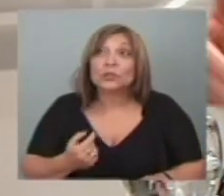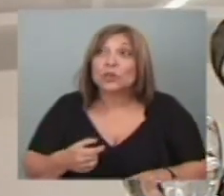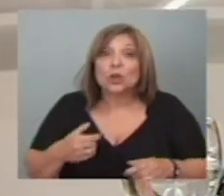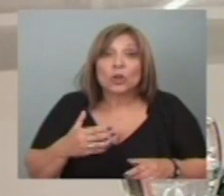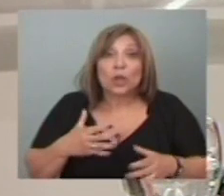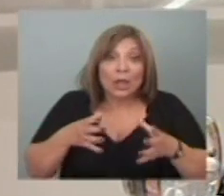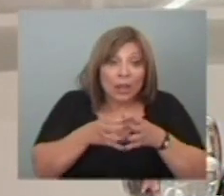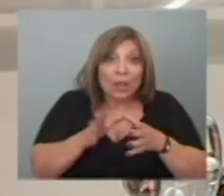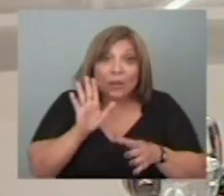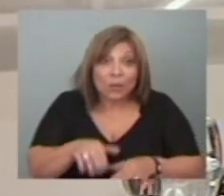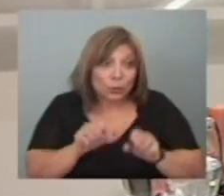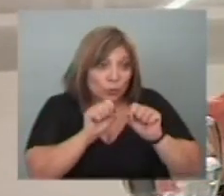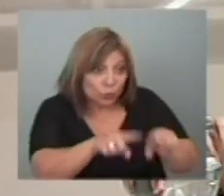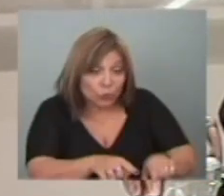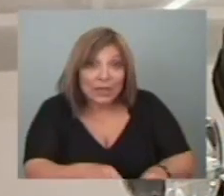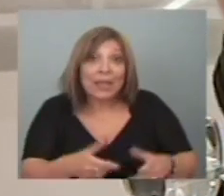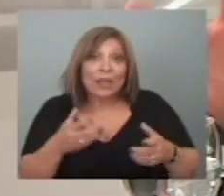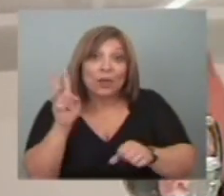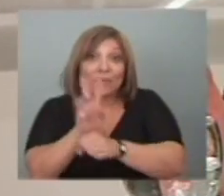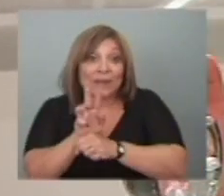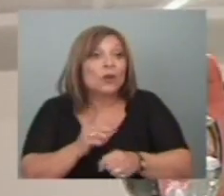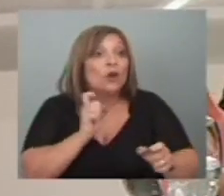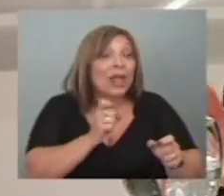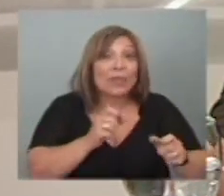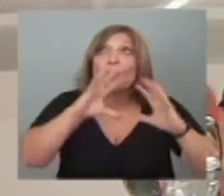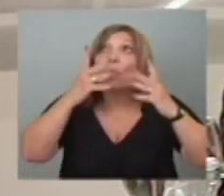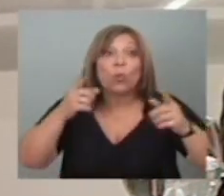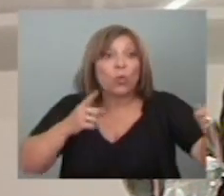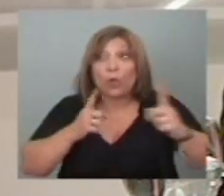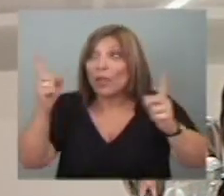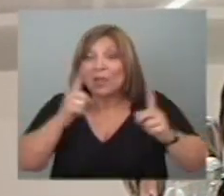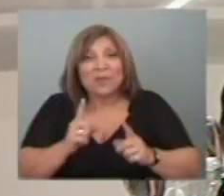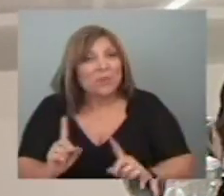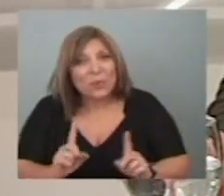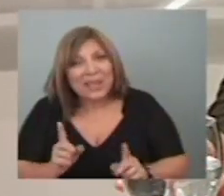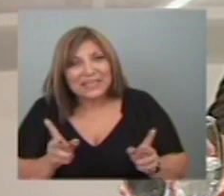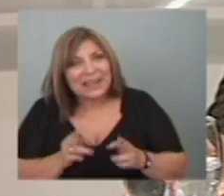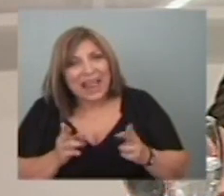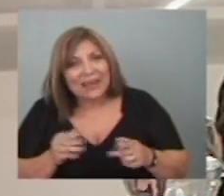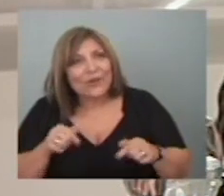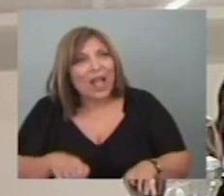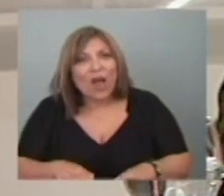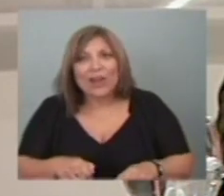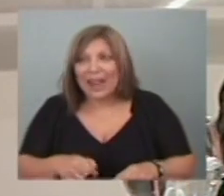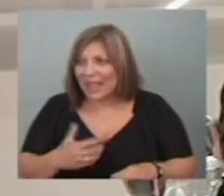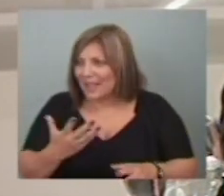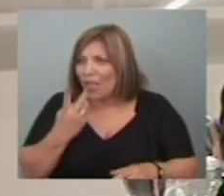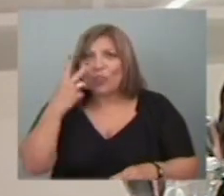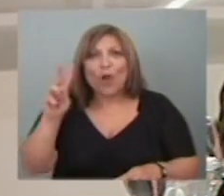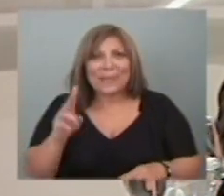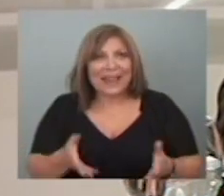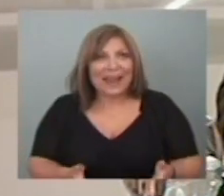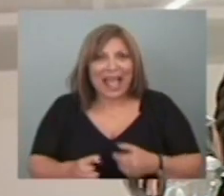su filiación y serán quienes sean sus veedores en los lugares del mundo? Pero no es algo raro en el siglo XXI, en el mundo que vivimos